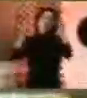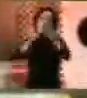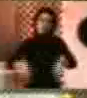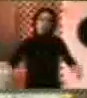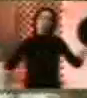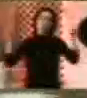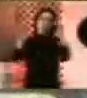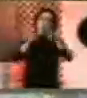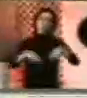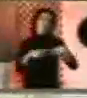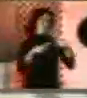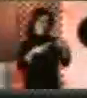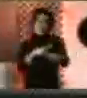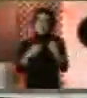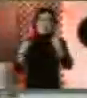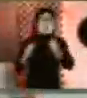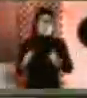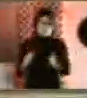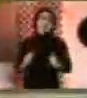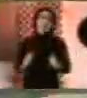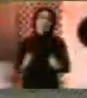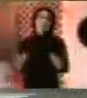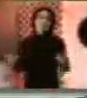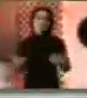Esto es el día a día, un disparate